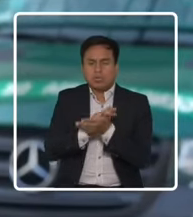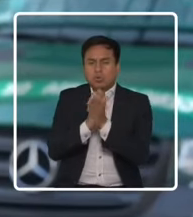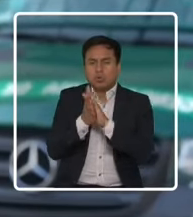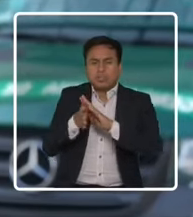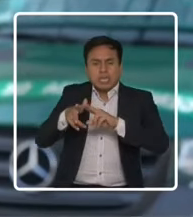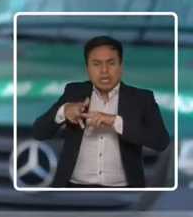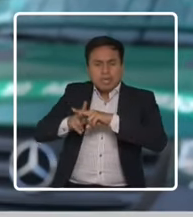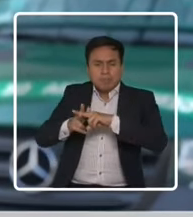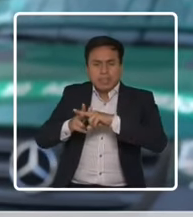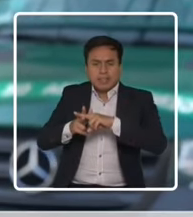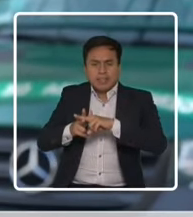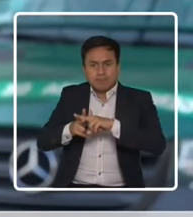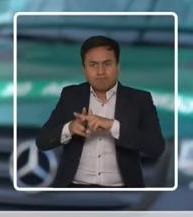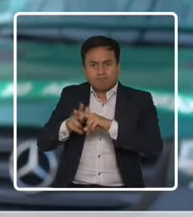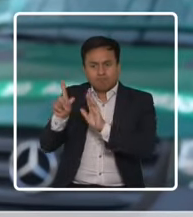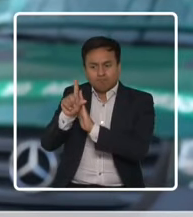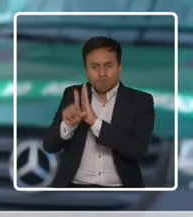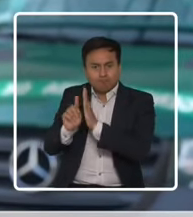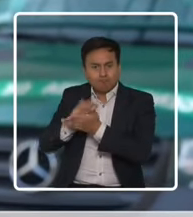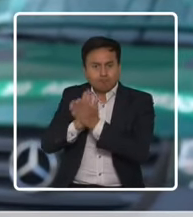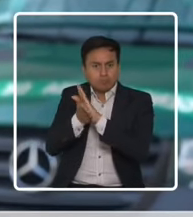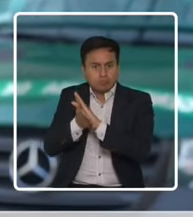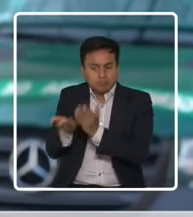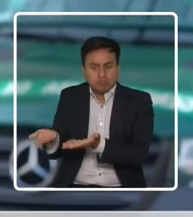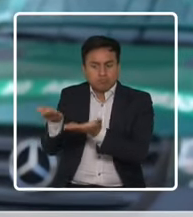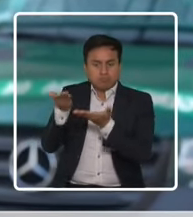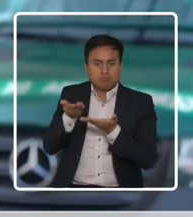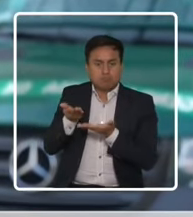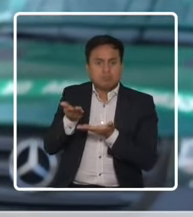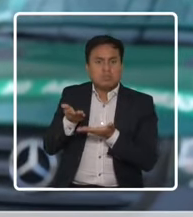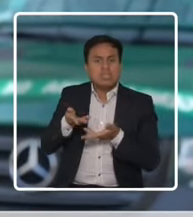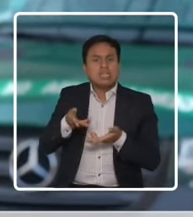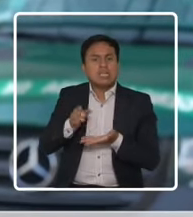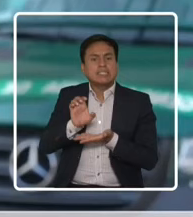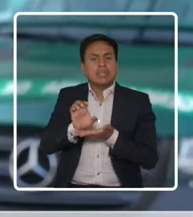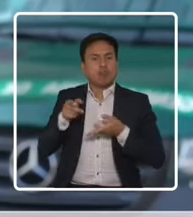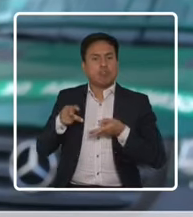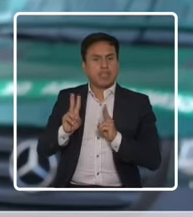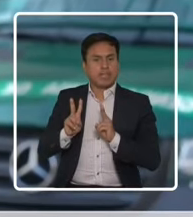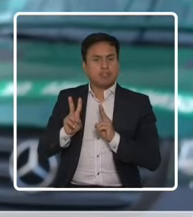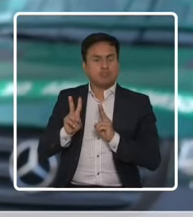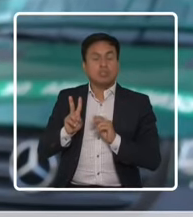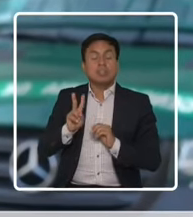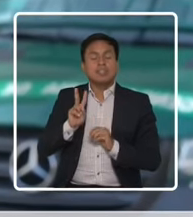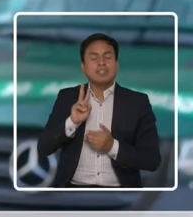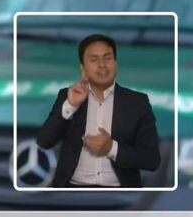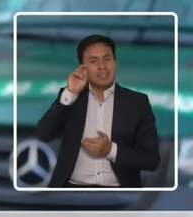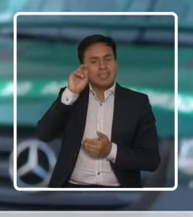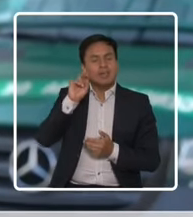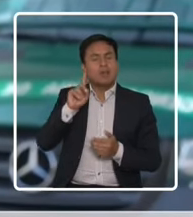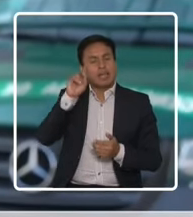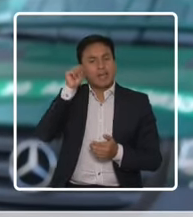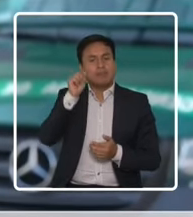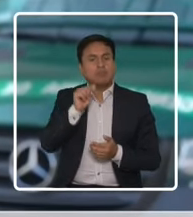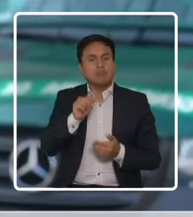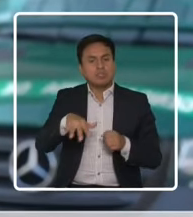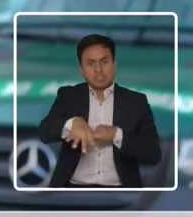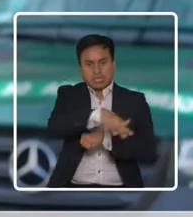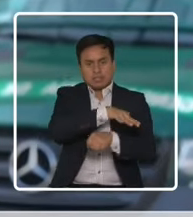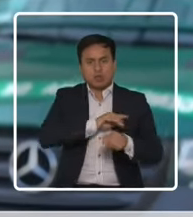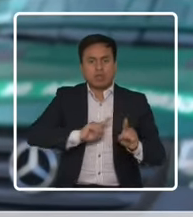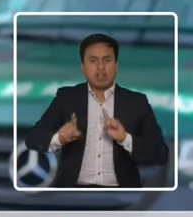Todas las herramientas que estén a nuestra disposición, las que pone a disposición el Estado de Derecho, y hemos creado esta instancia de